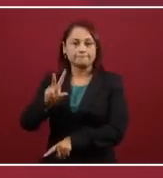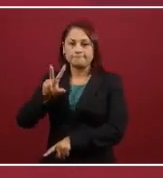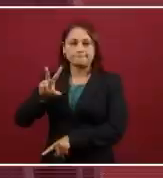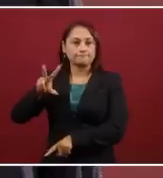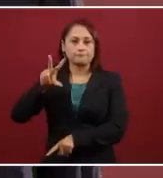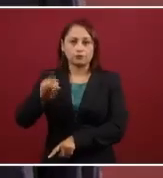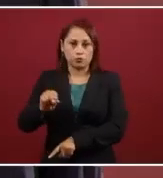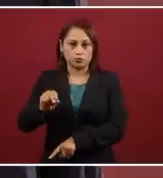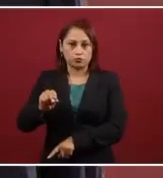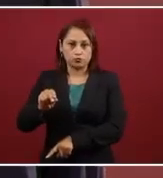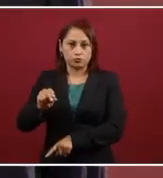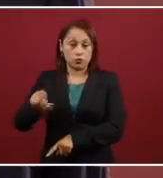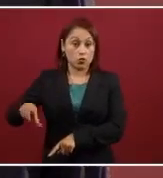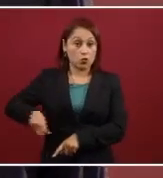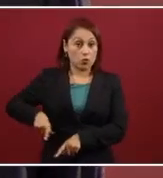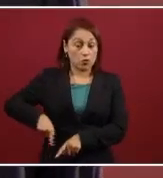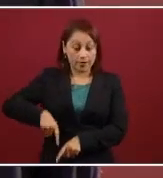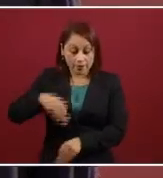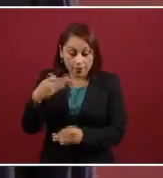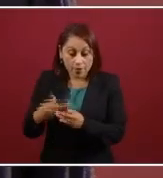en este gobierno, ni sucederá.